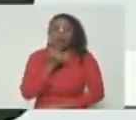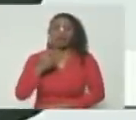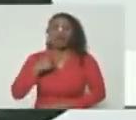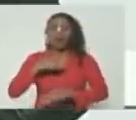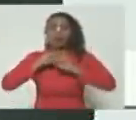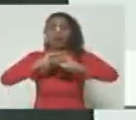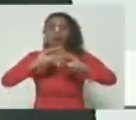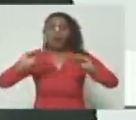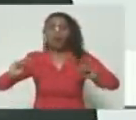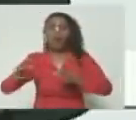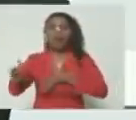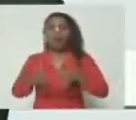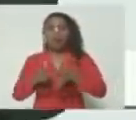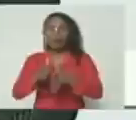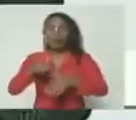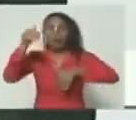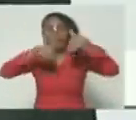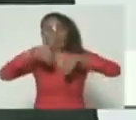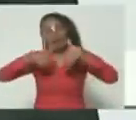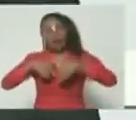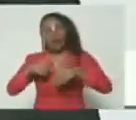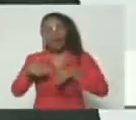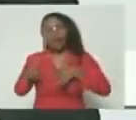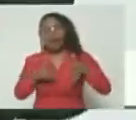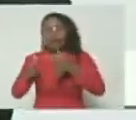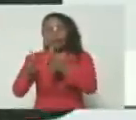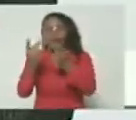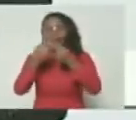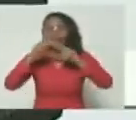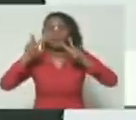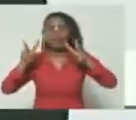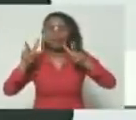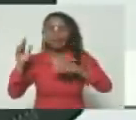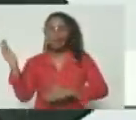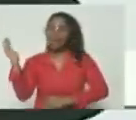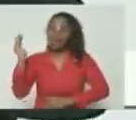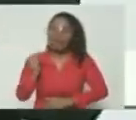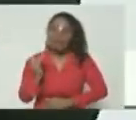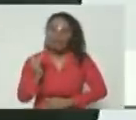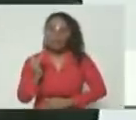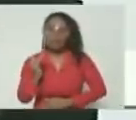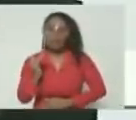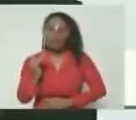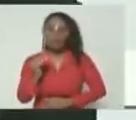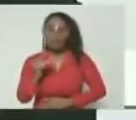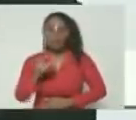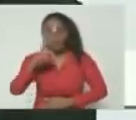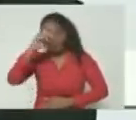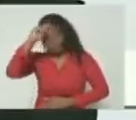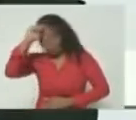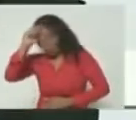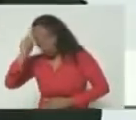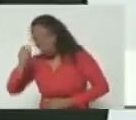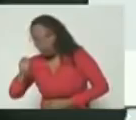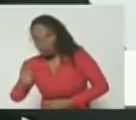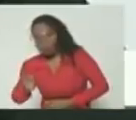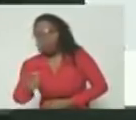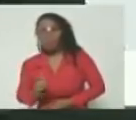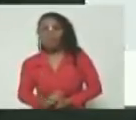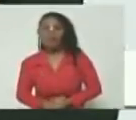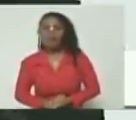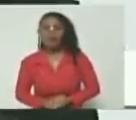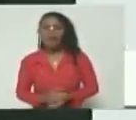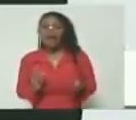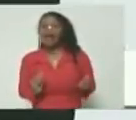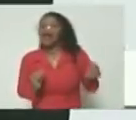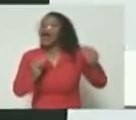a la ruta electoral, a la ruta de la paz, que regresen a la ruta del reconocimiento y del